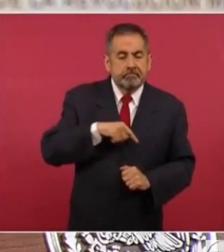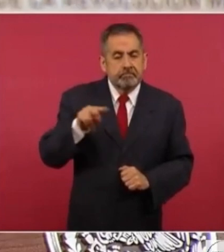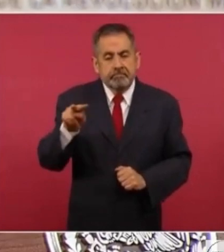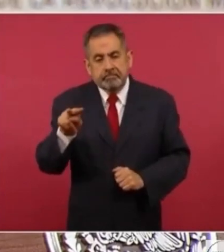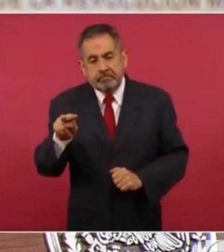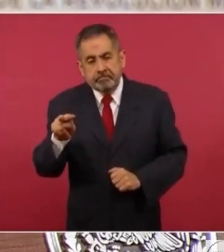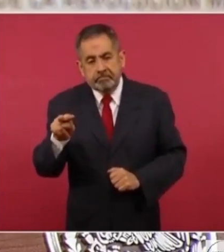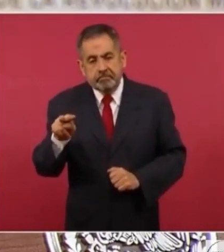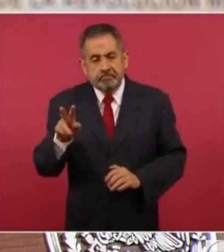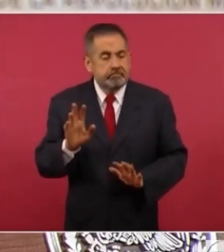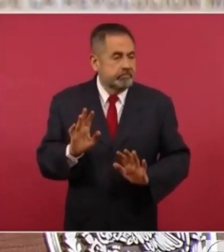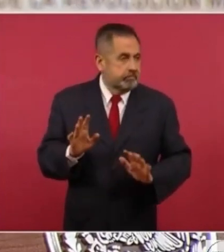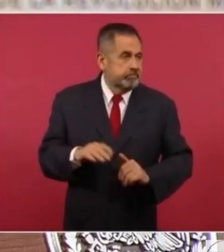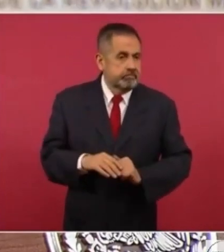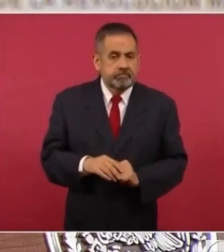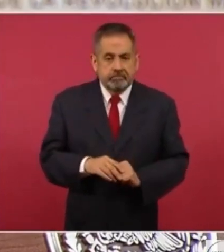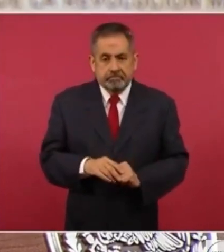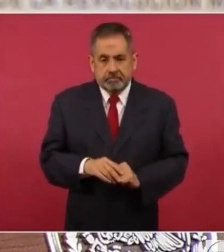no va